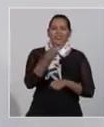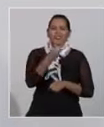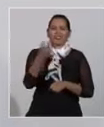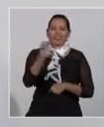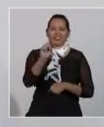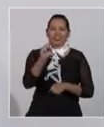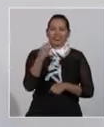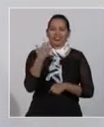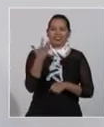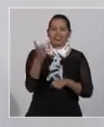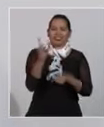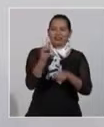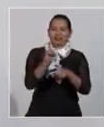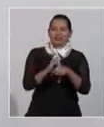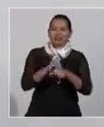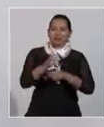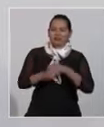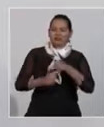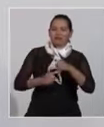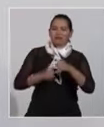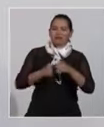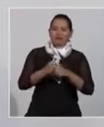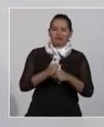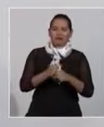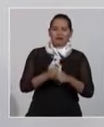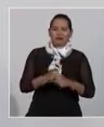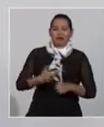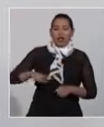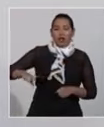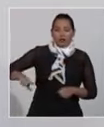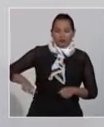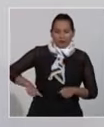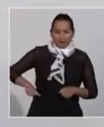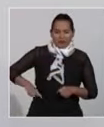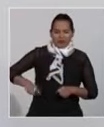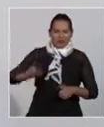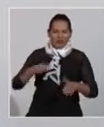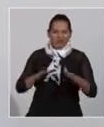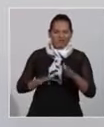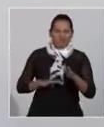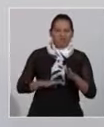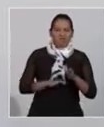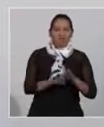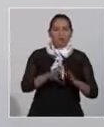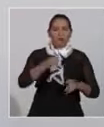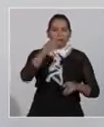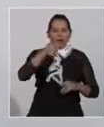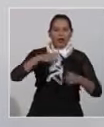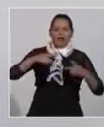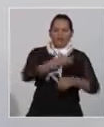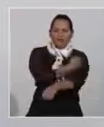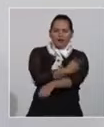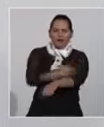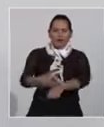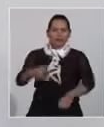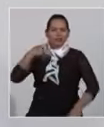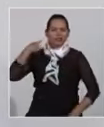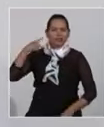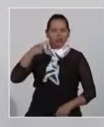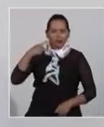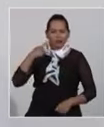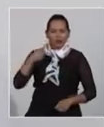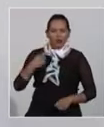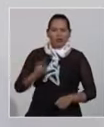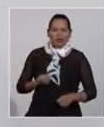6 años, para sacar adelante mi Estado. La gubernatura debe ser un reto para sacar adelante a las familias poblanas, no un retiro